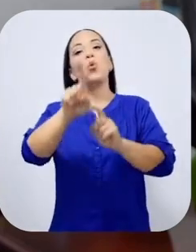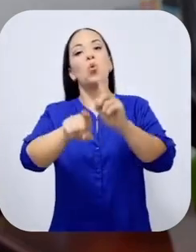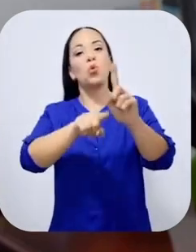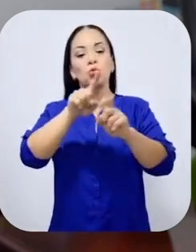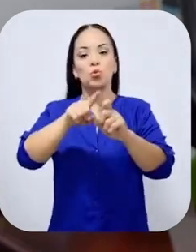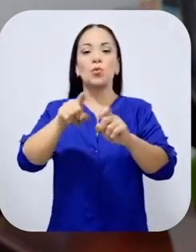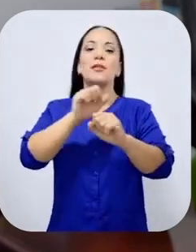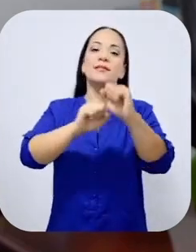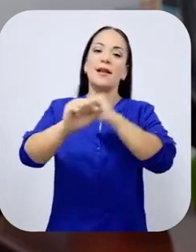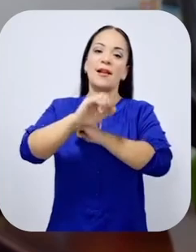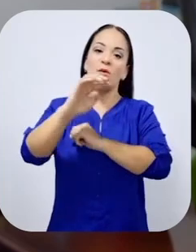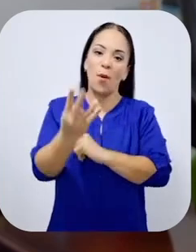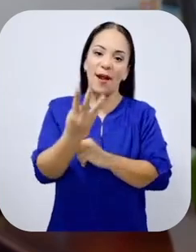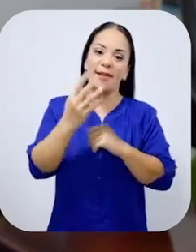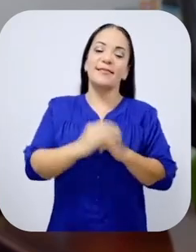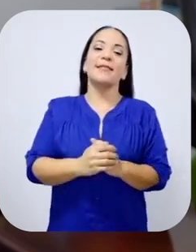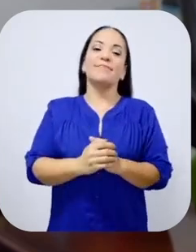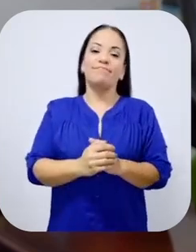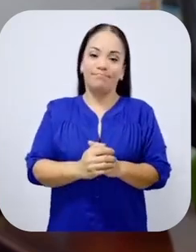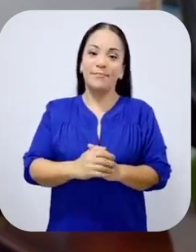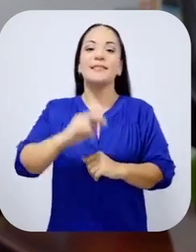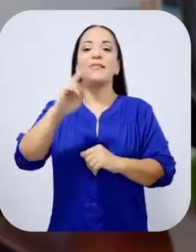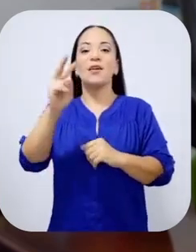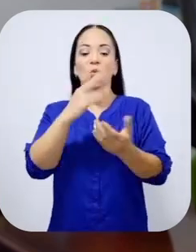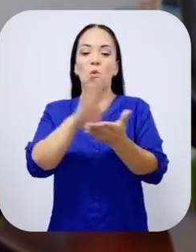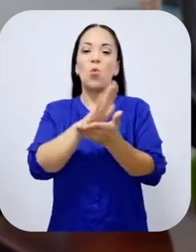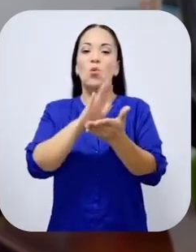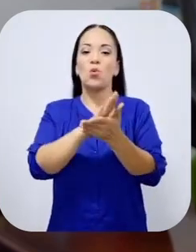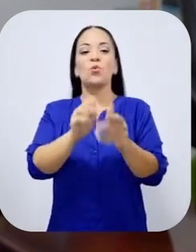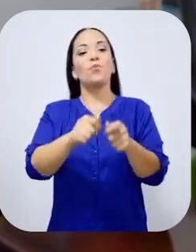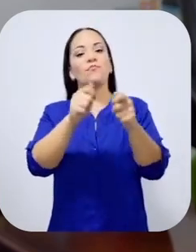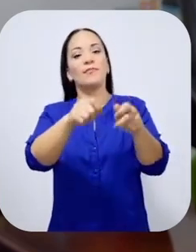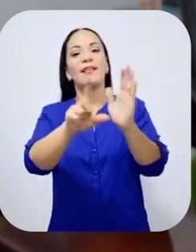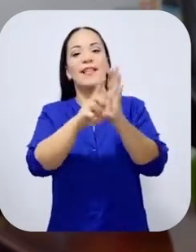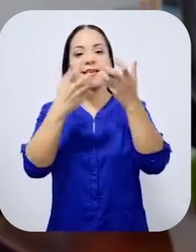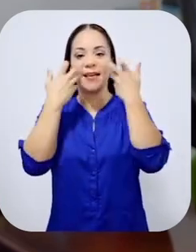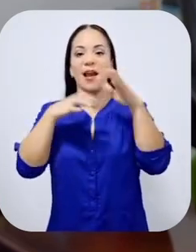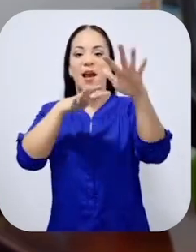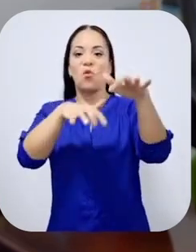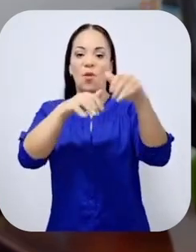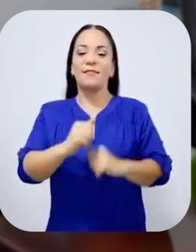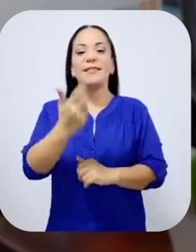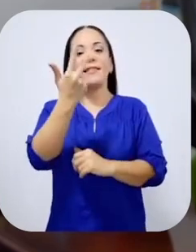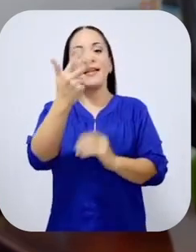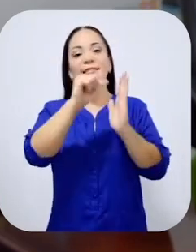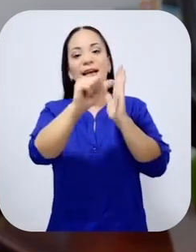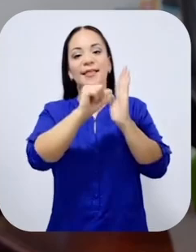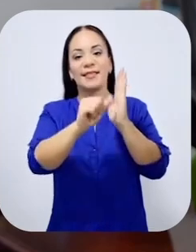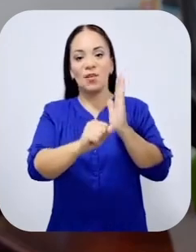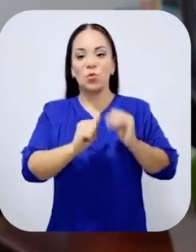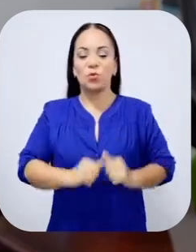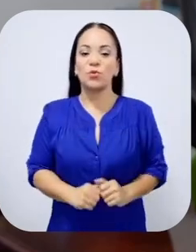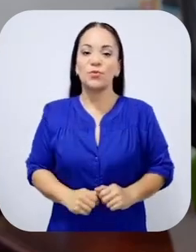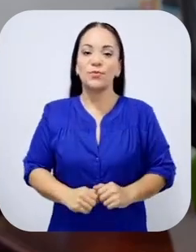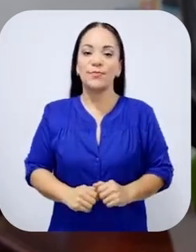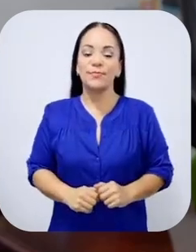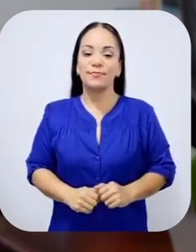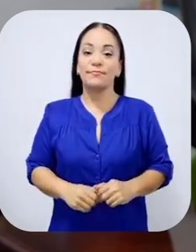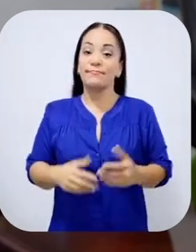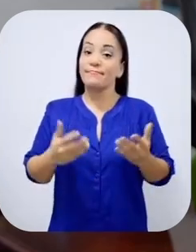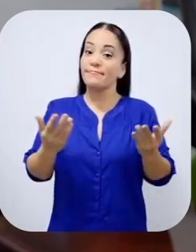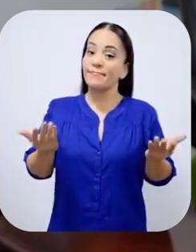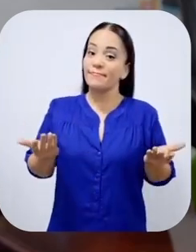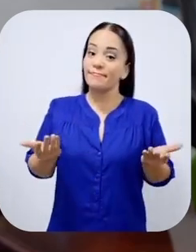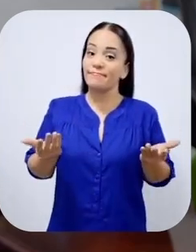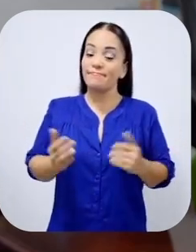otra consulta de constitucionalidad sobre la versión dos de la ley Jaguar pero solo a tres artículos de la